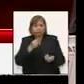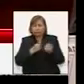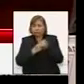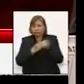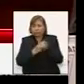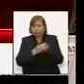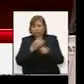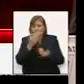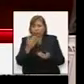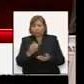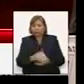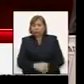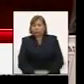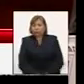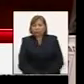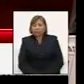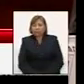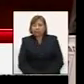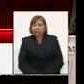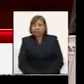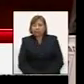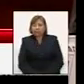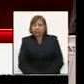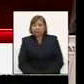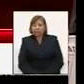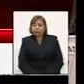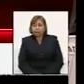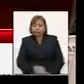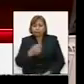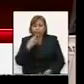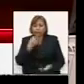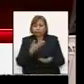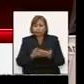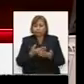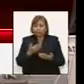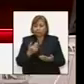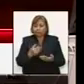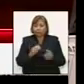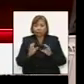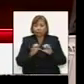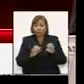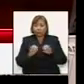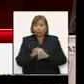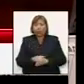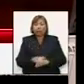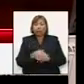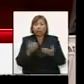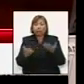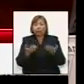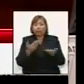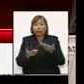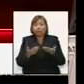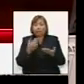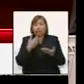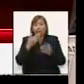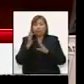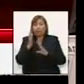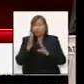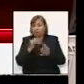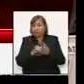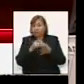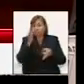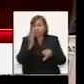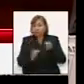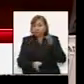sus investigaciones. Pero ya no estamos ante una disposición fiscal, estamos ante una disposición